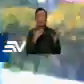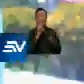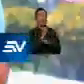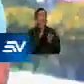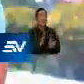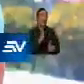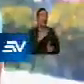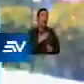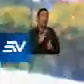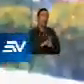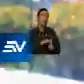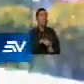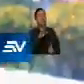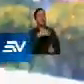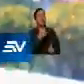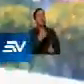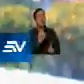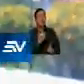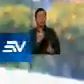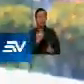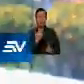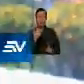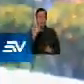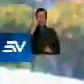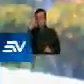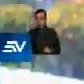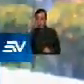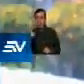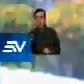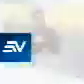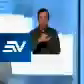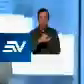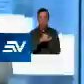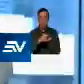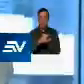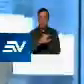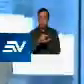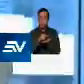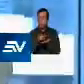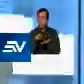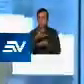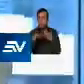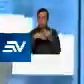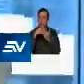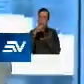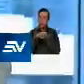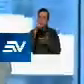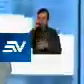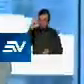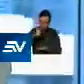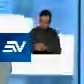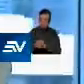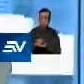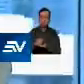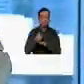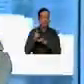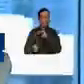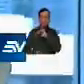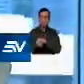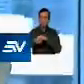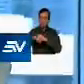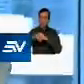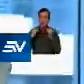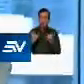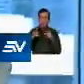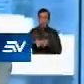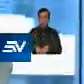niñera. La ministra de Gobierno no tiene cómo ponerle un policía a cada casa del país. La medida va para toda la provincia del Guayas. El toque de